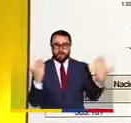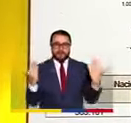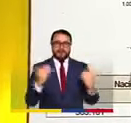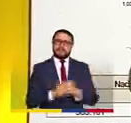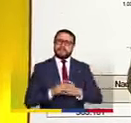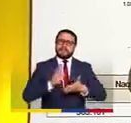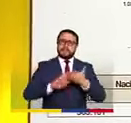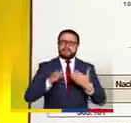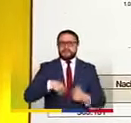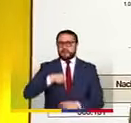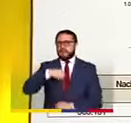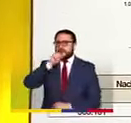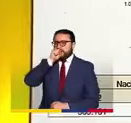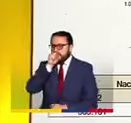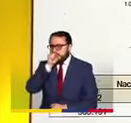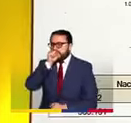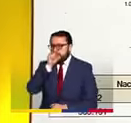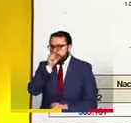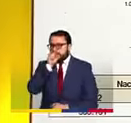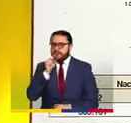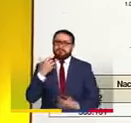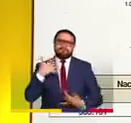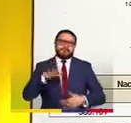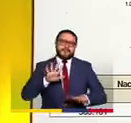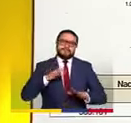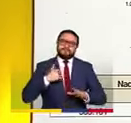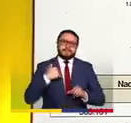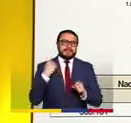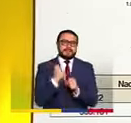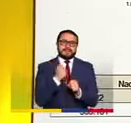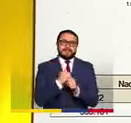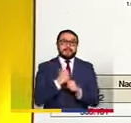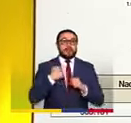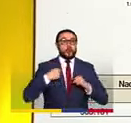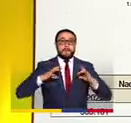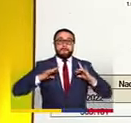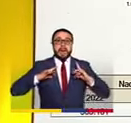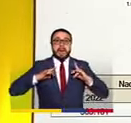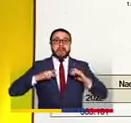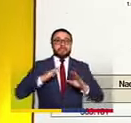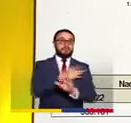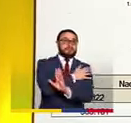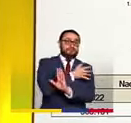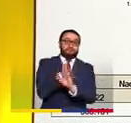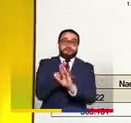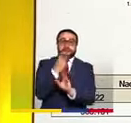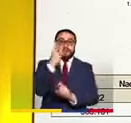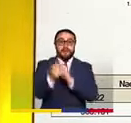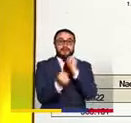Disculpan ustedes la tos, pero ya son los gajes del oficio, no he pedido vacaciones en todo lo que llevo.